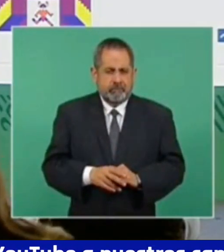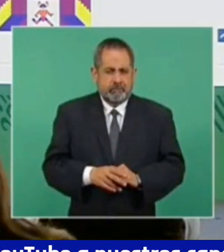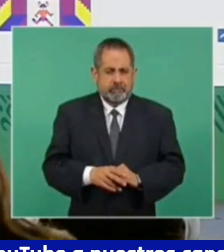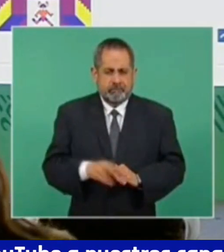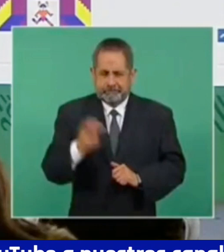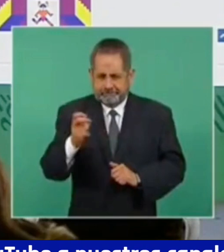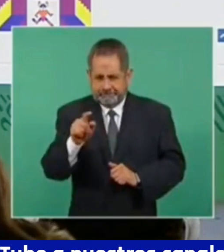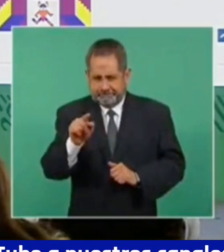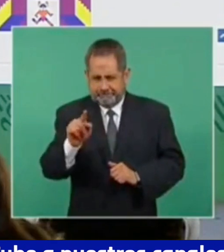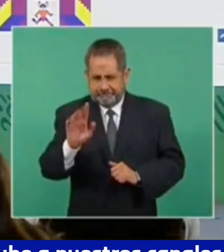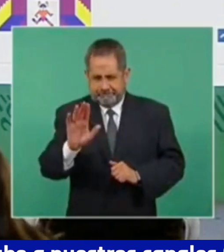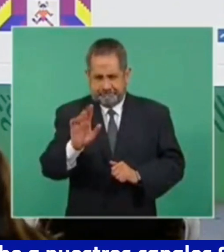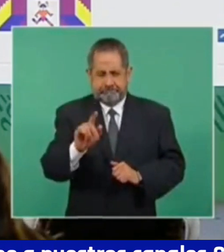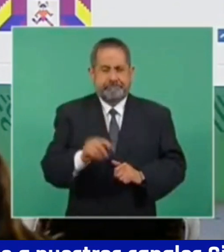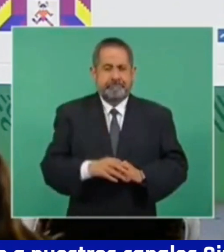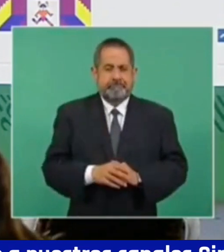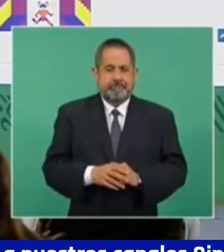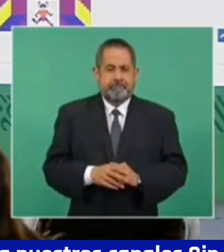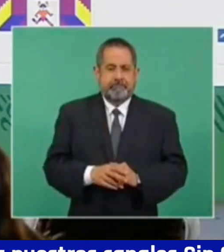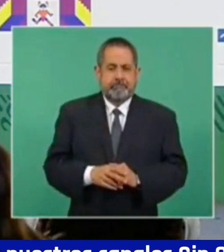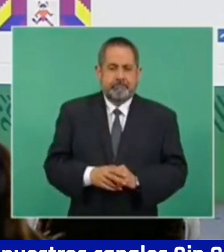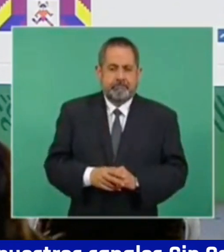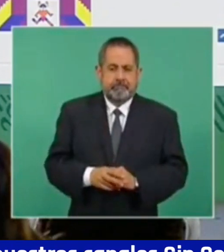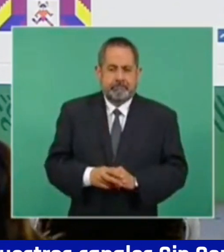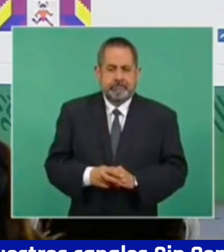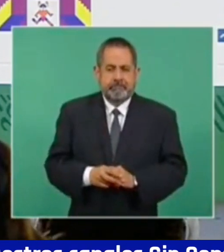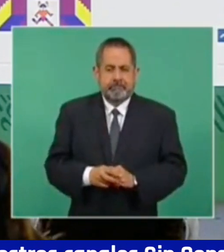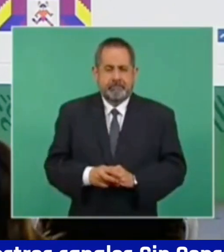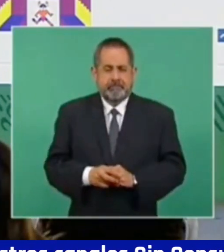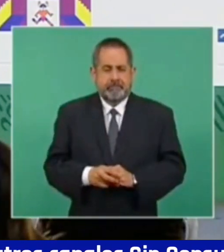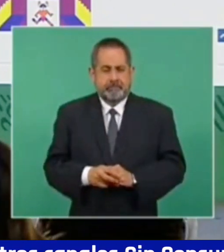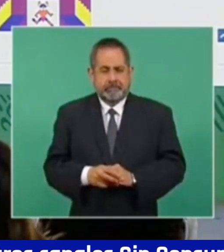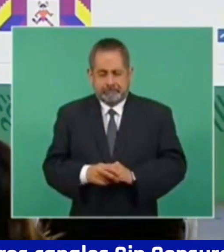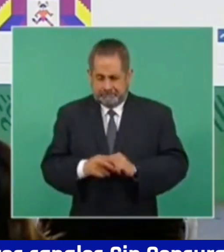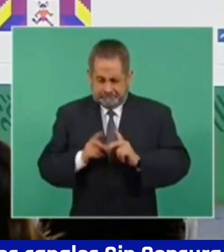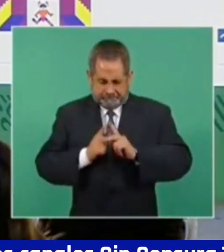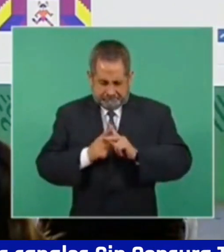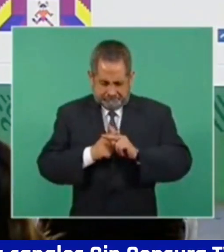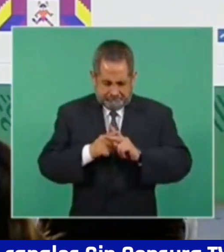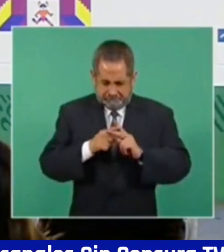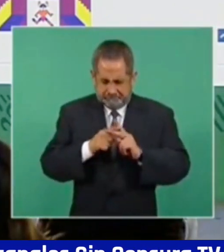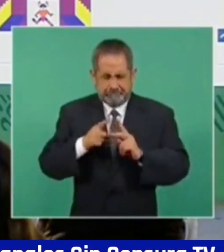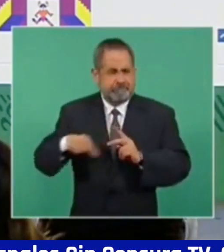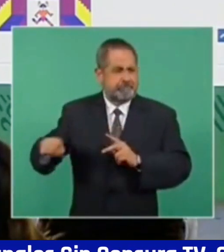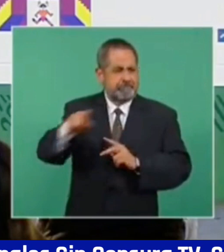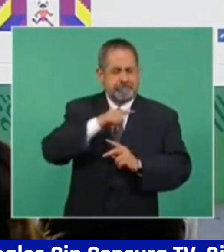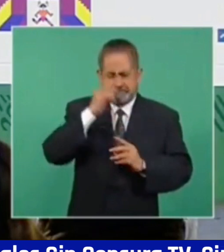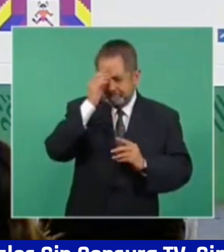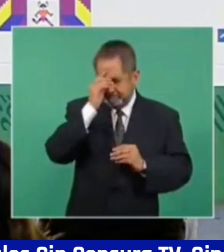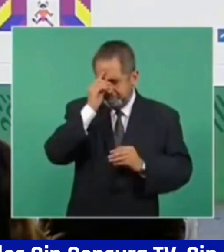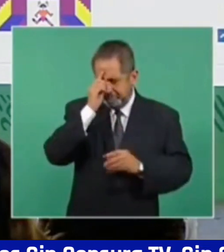Aquí está. Las reflexiones que desatan estos números son muchas.